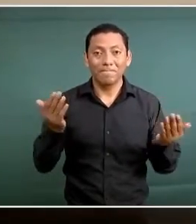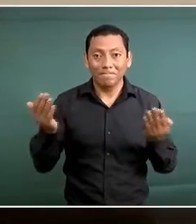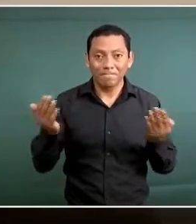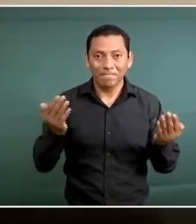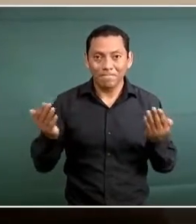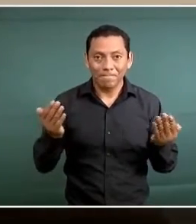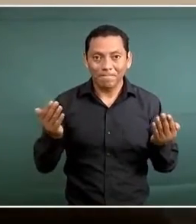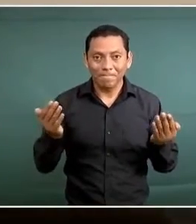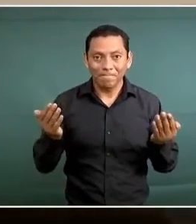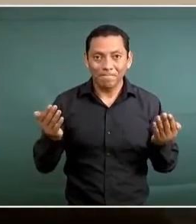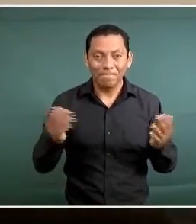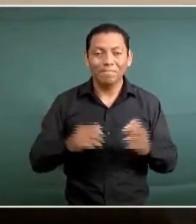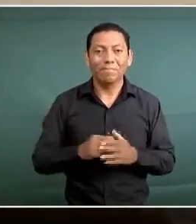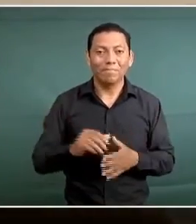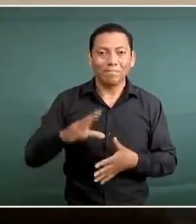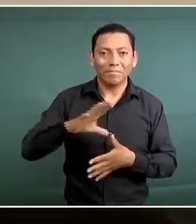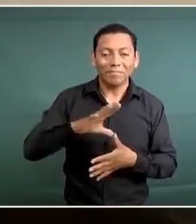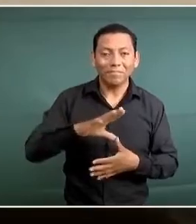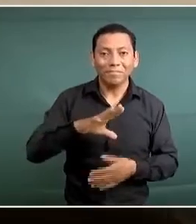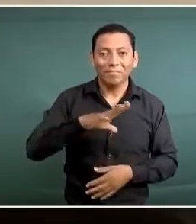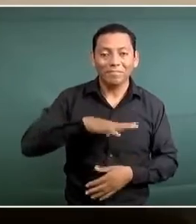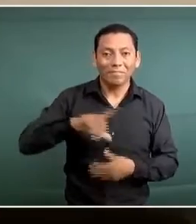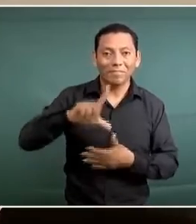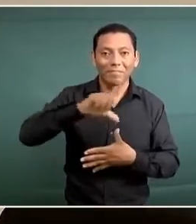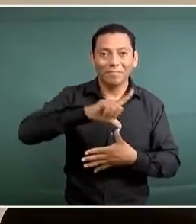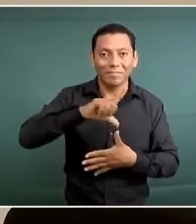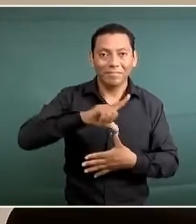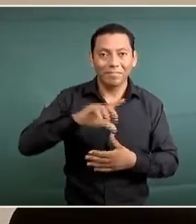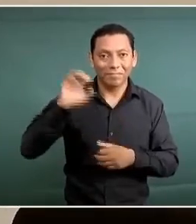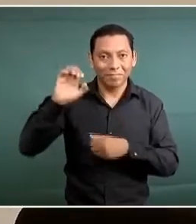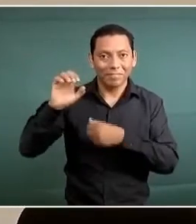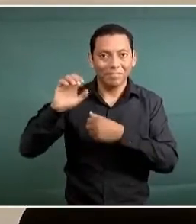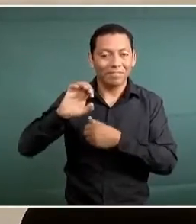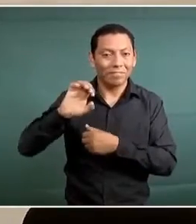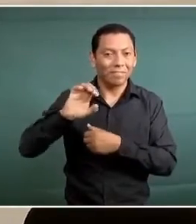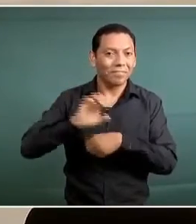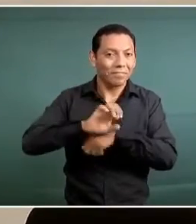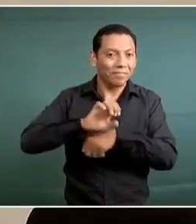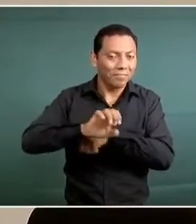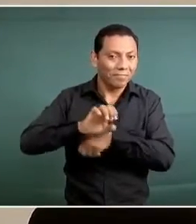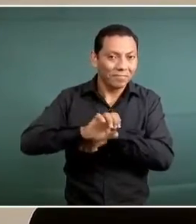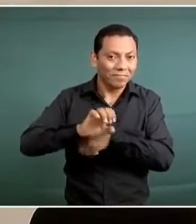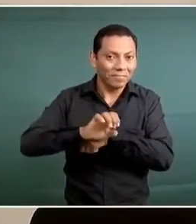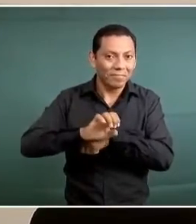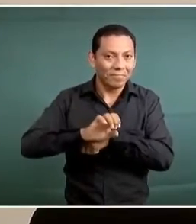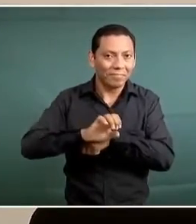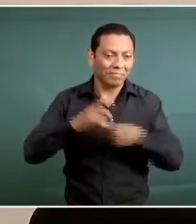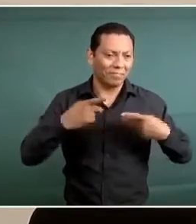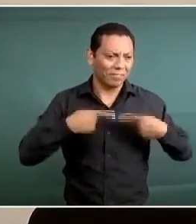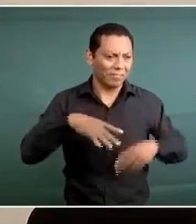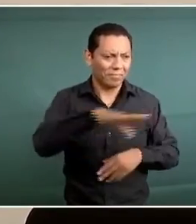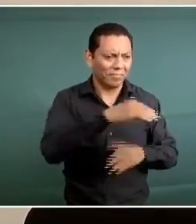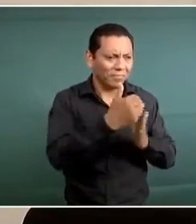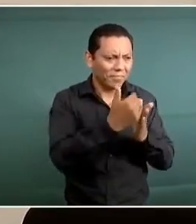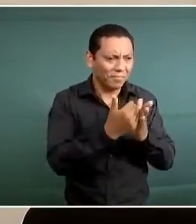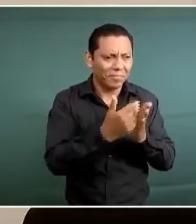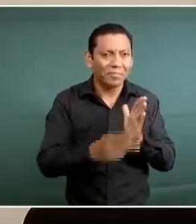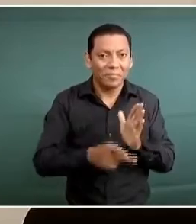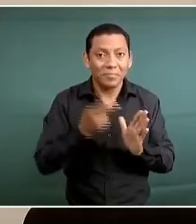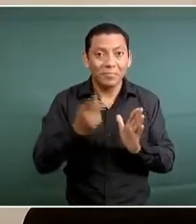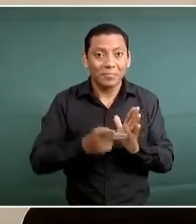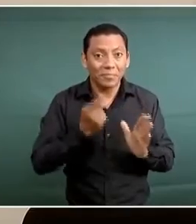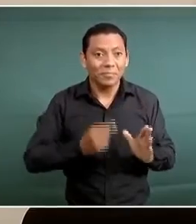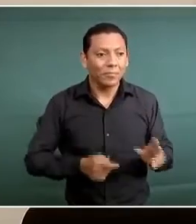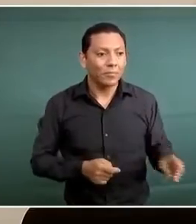de américa latina ecuador o menos población dos veces